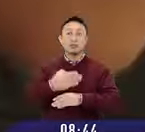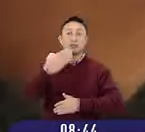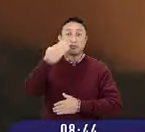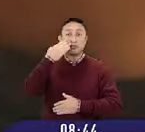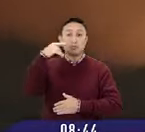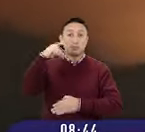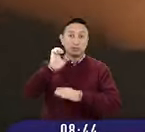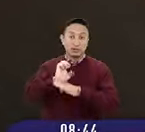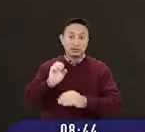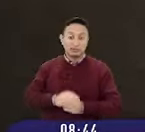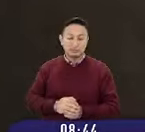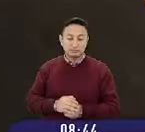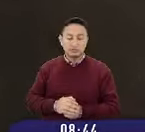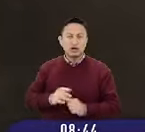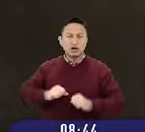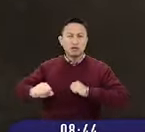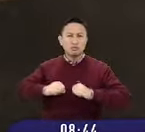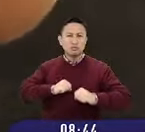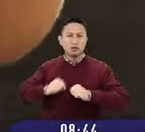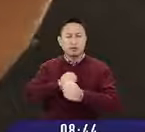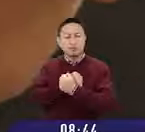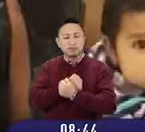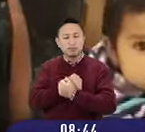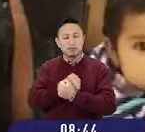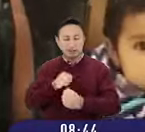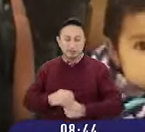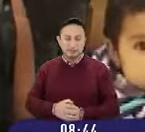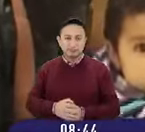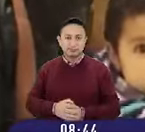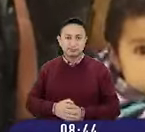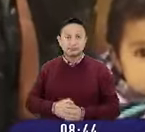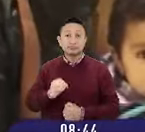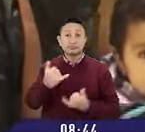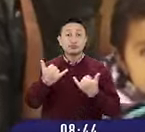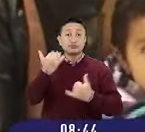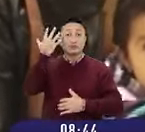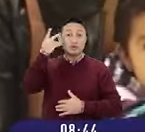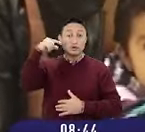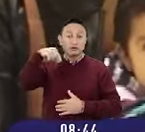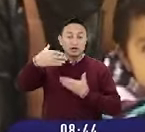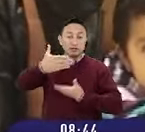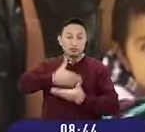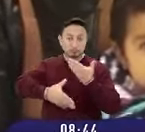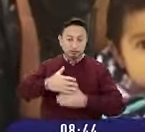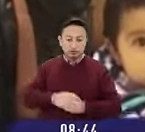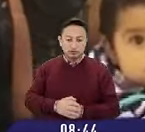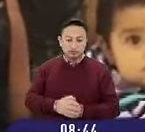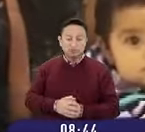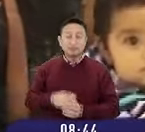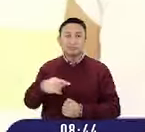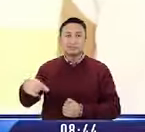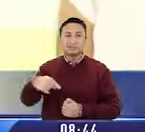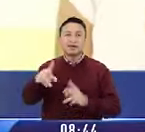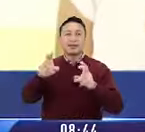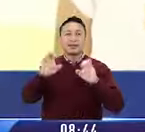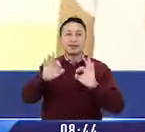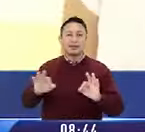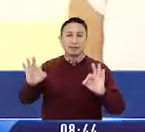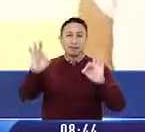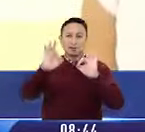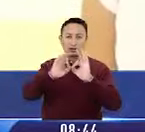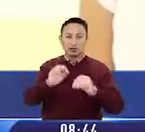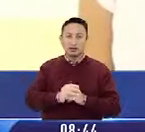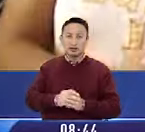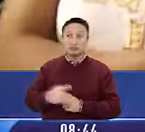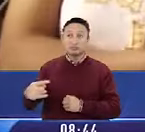nuestro país por su labor, amor y empatía. En esta fecha que se ha vuelto comercial, pasan de lado algunos temas importantes como